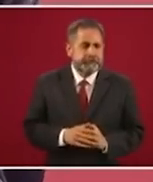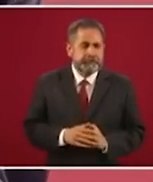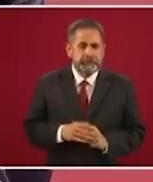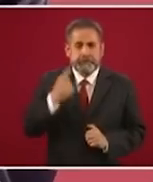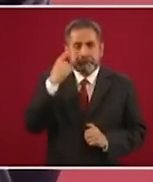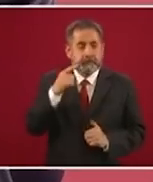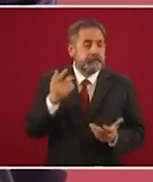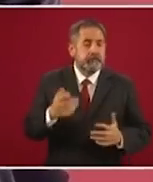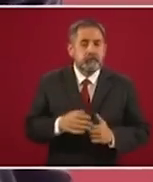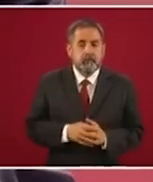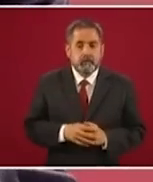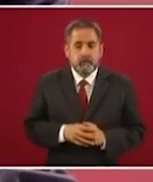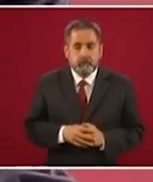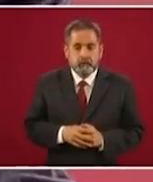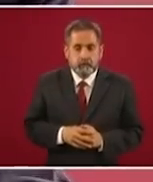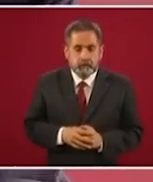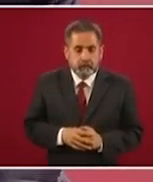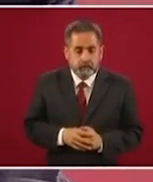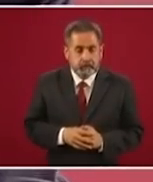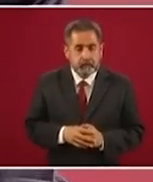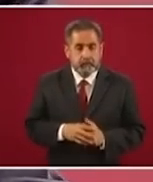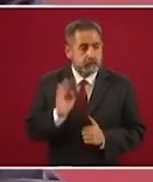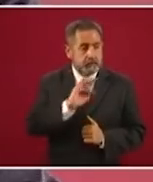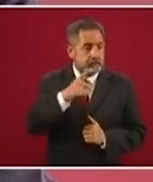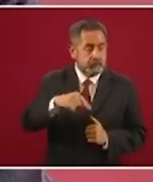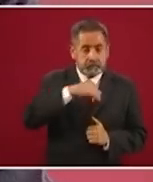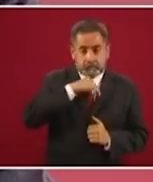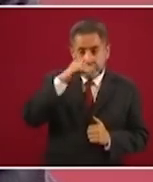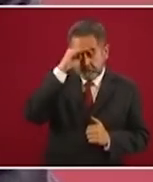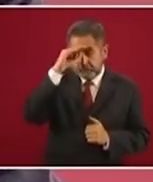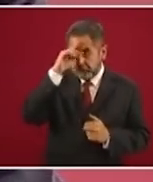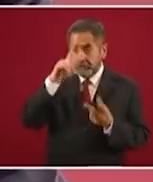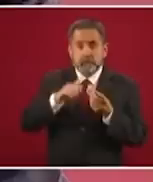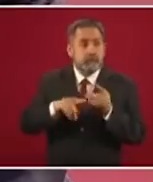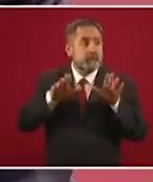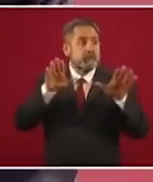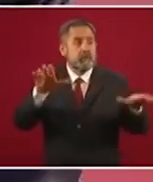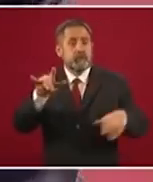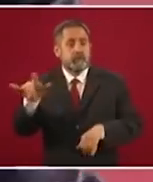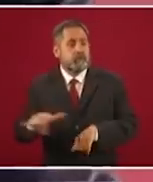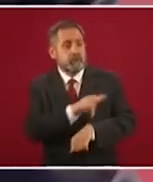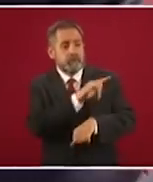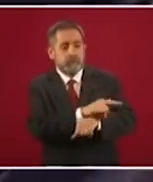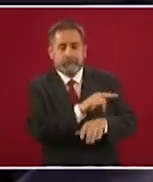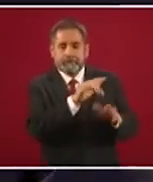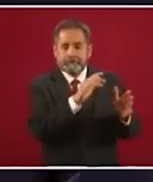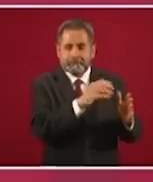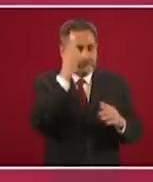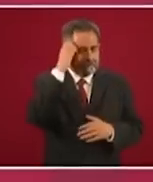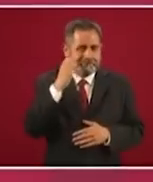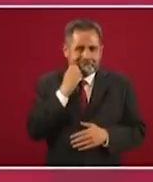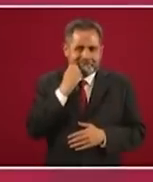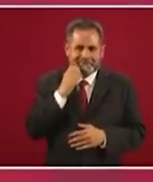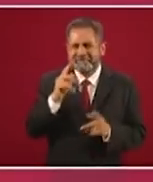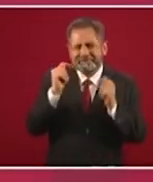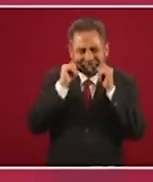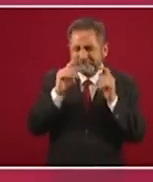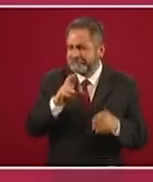para los que piensan en dónde los van a estacionar no es problema.